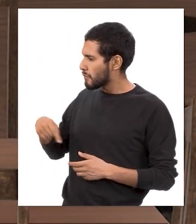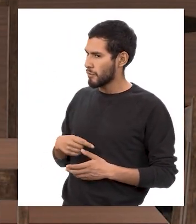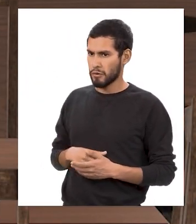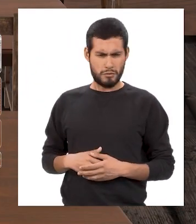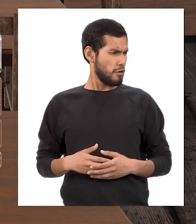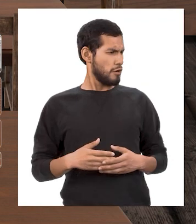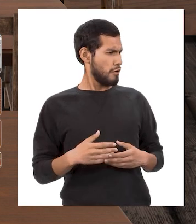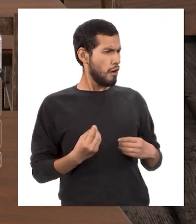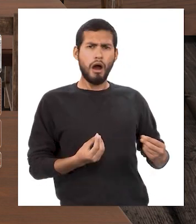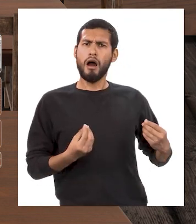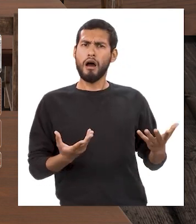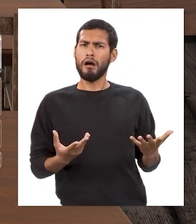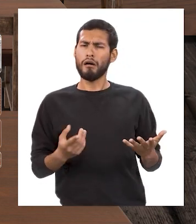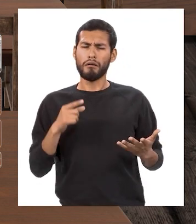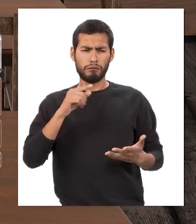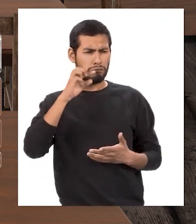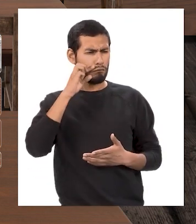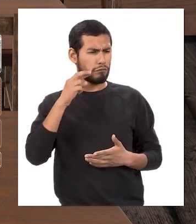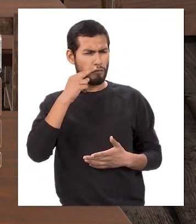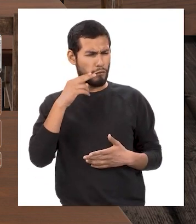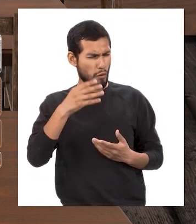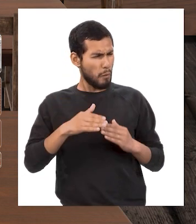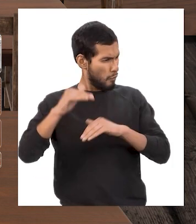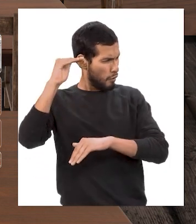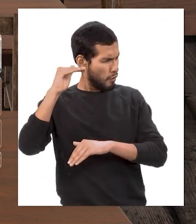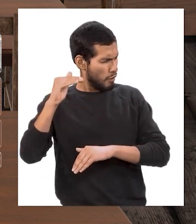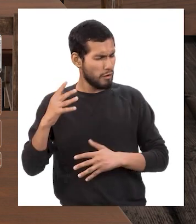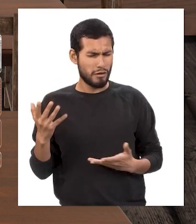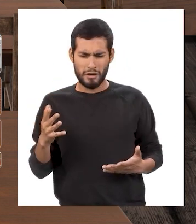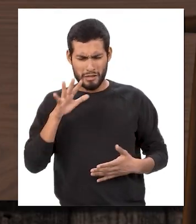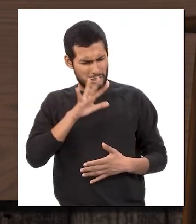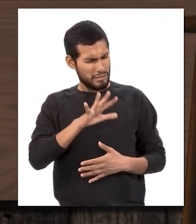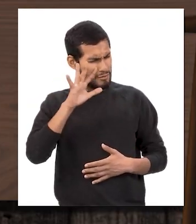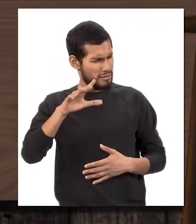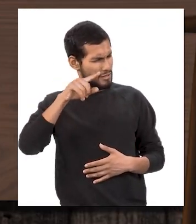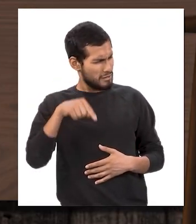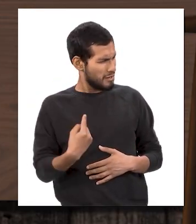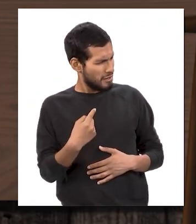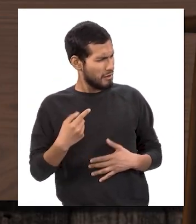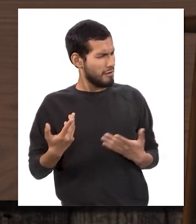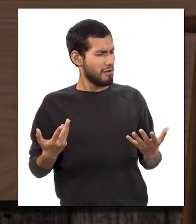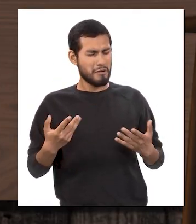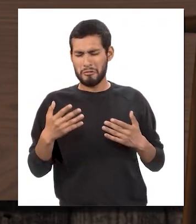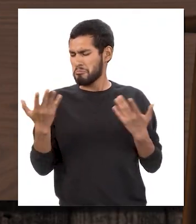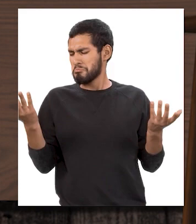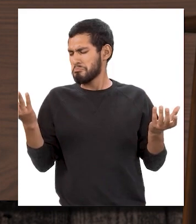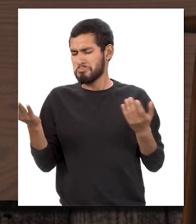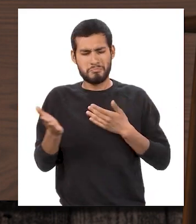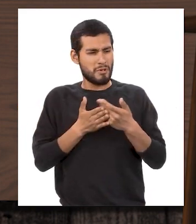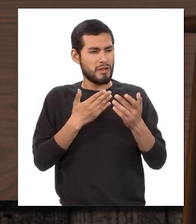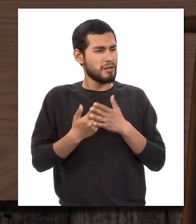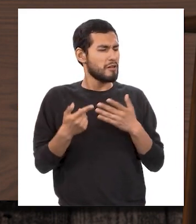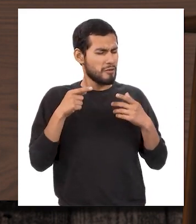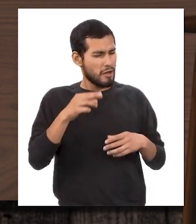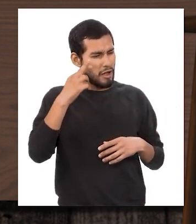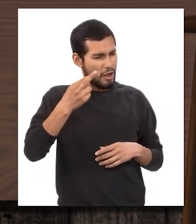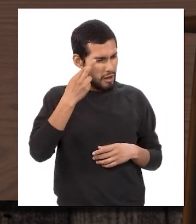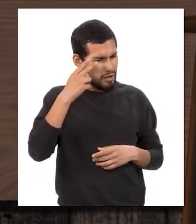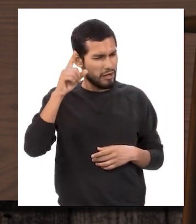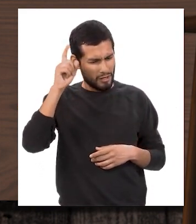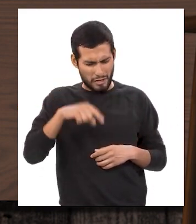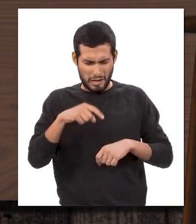55.000. ¿Cómo? Mr. Fox se habrá debido. 55.000 libras, pues bien.